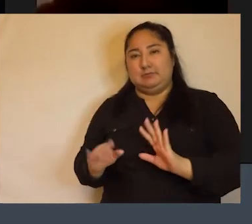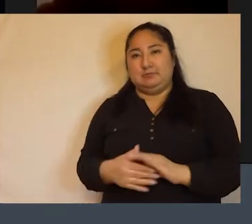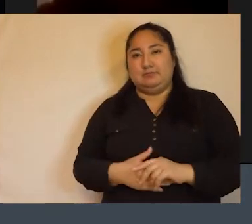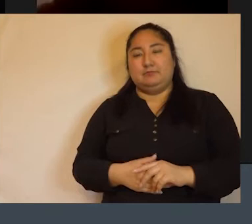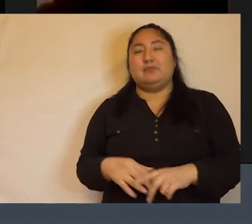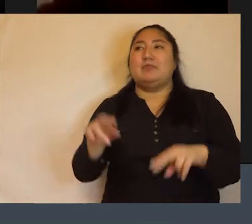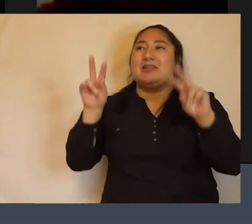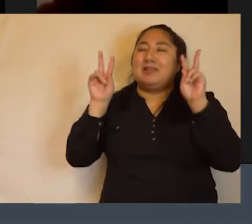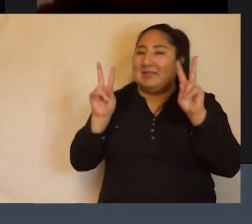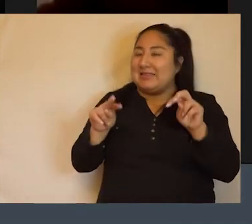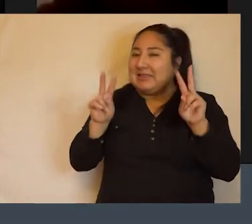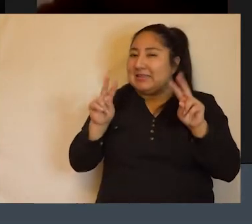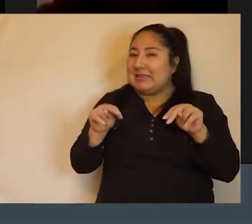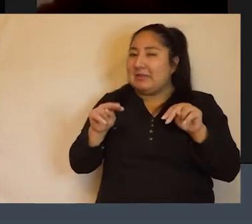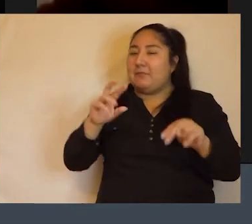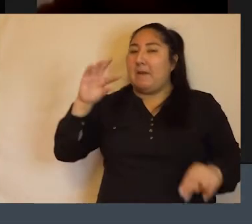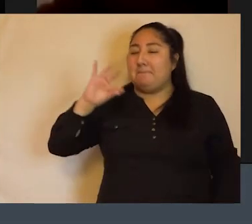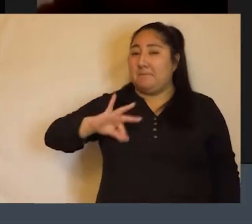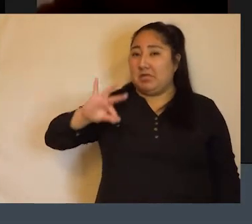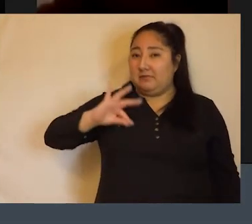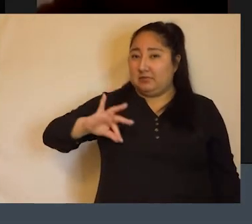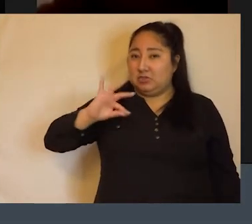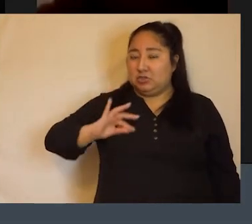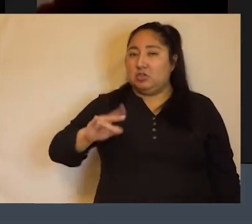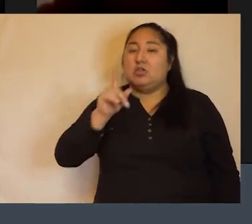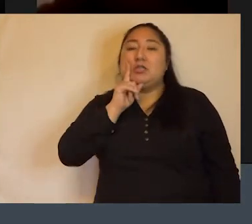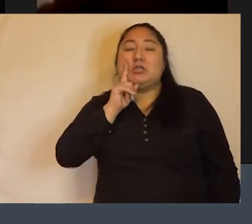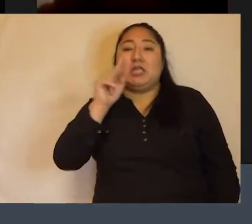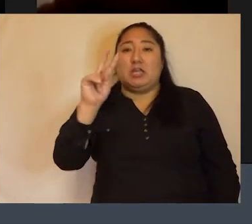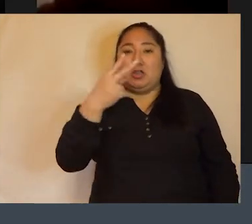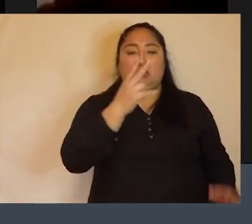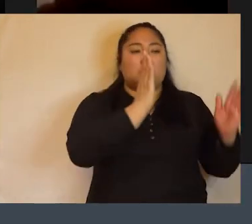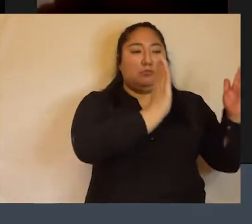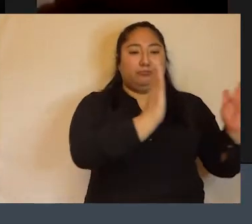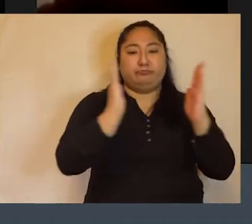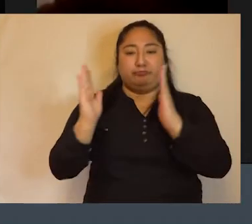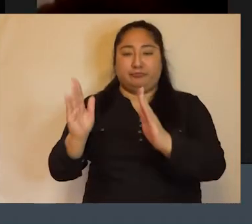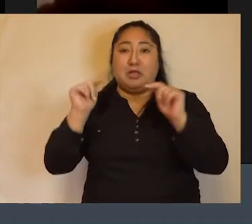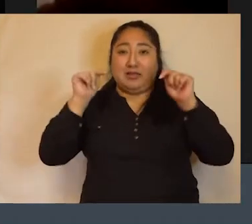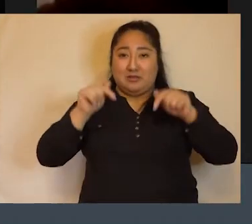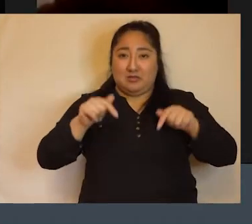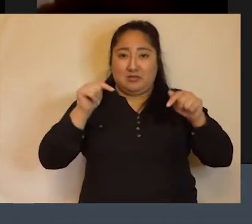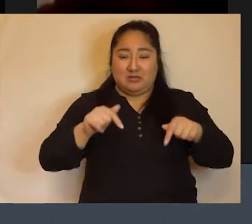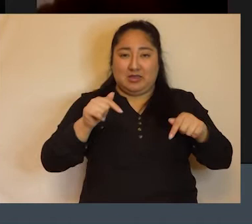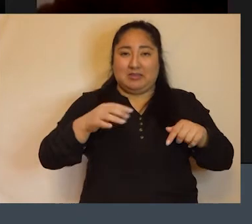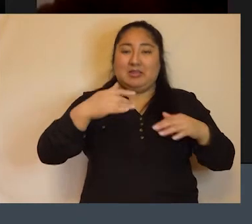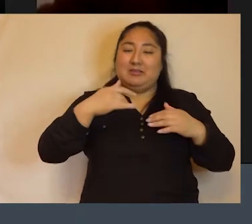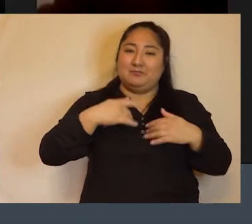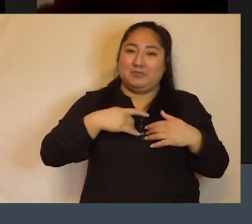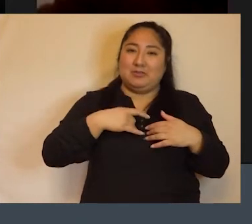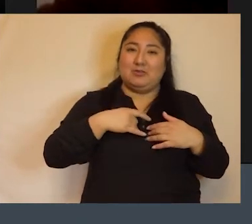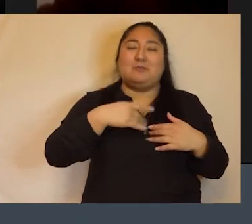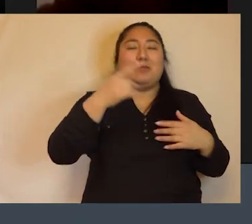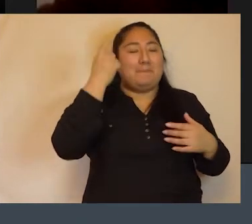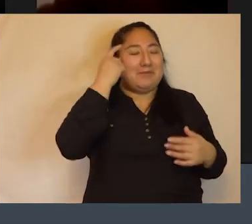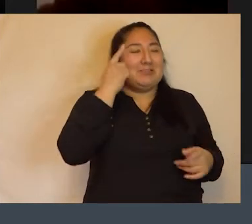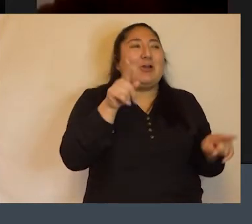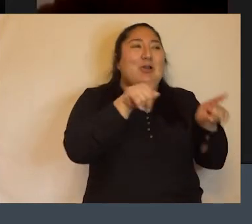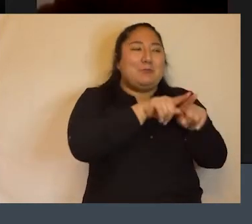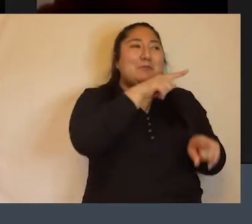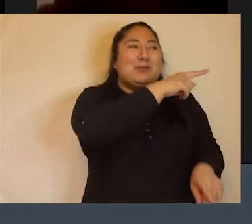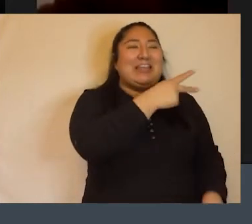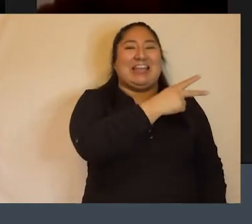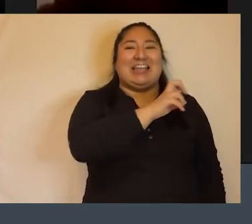A ver, el tema previsional tiene dos facetas, y aquí es donde coincido con